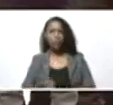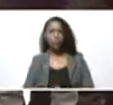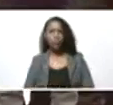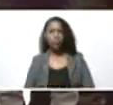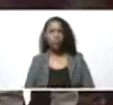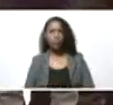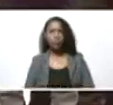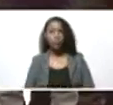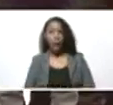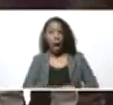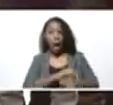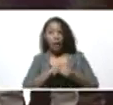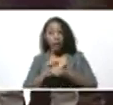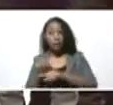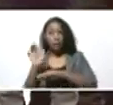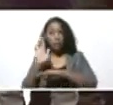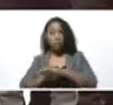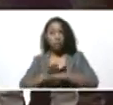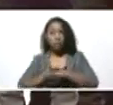Así fue.